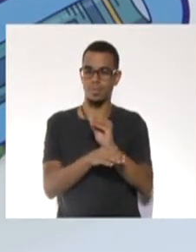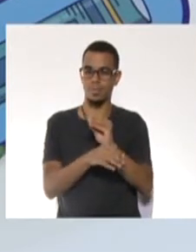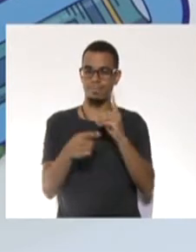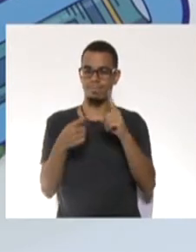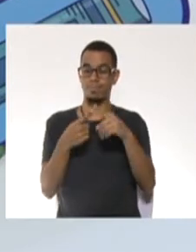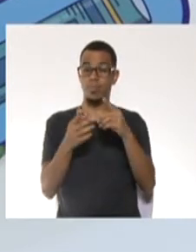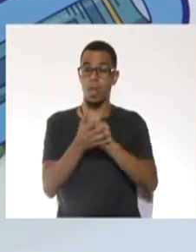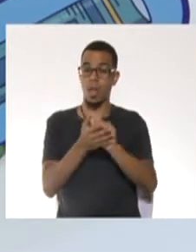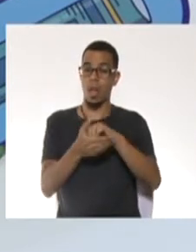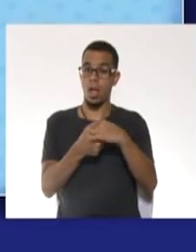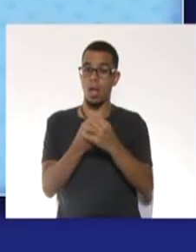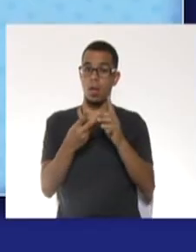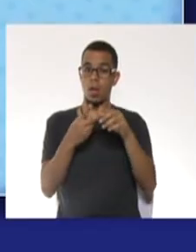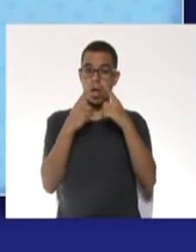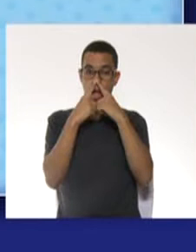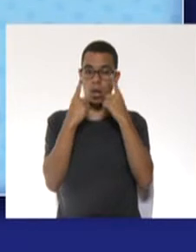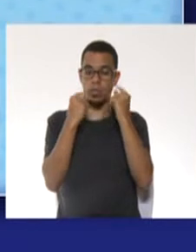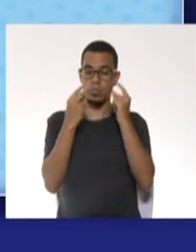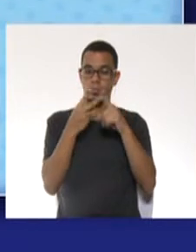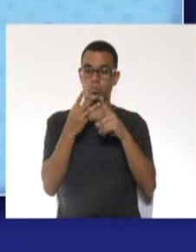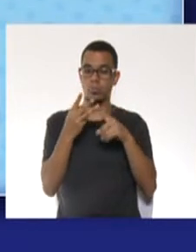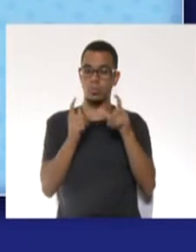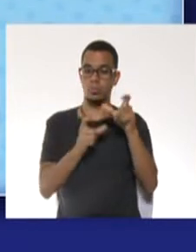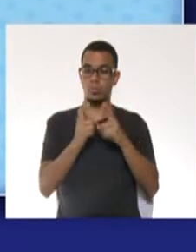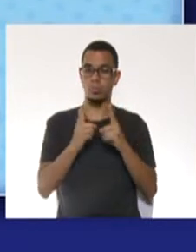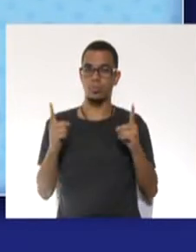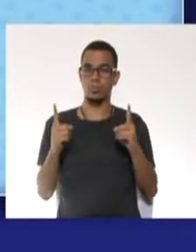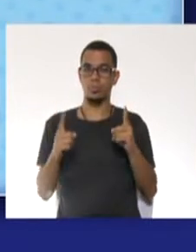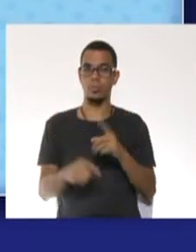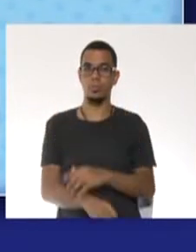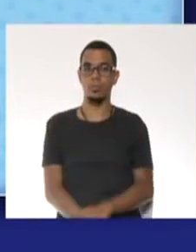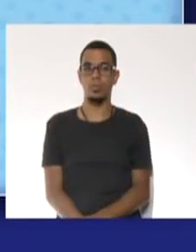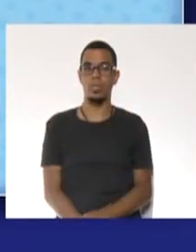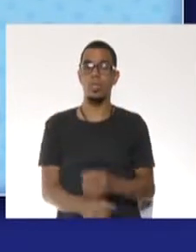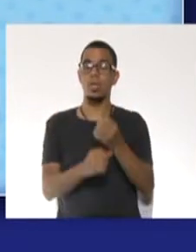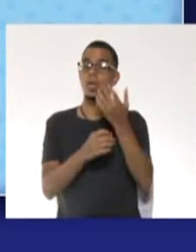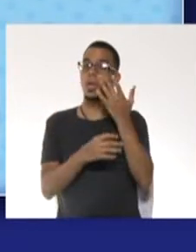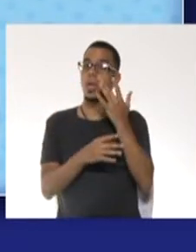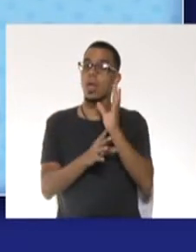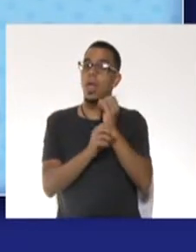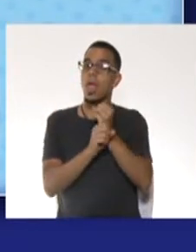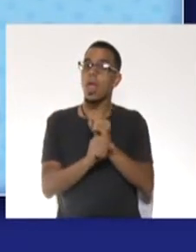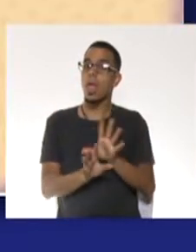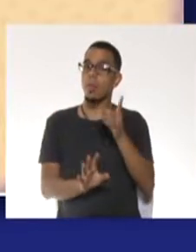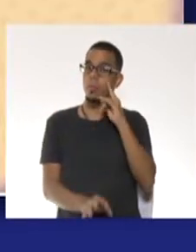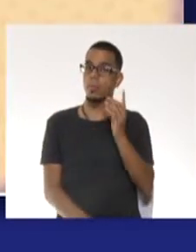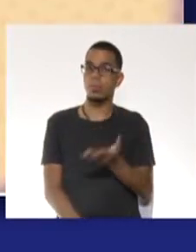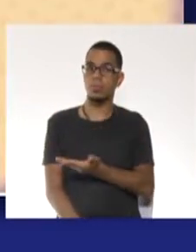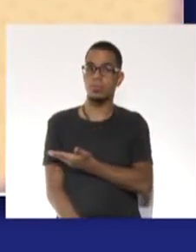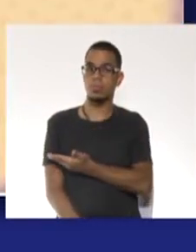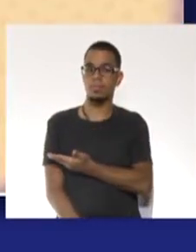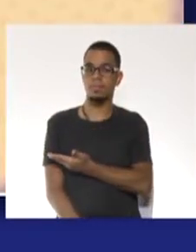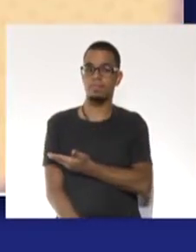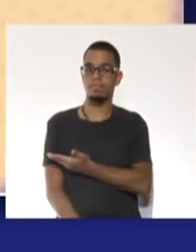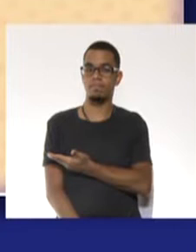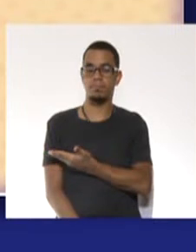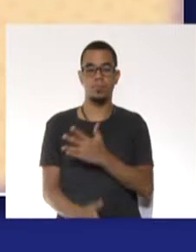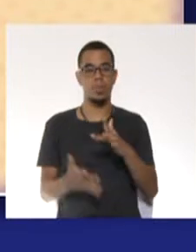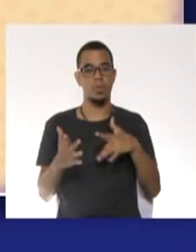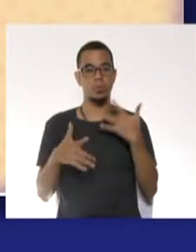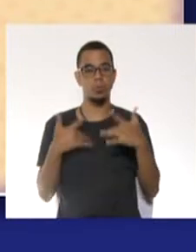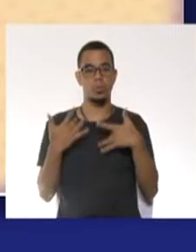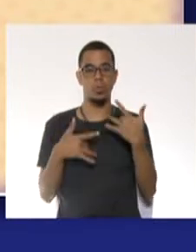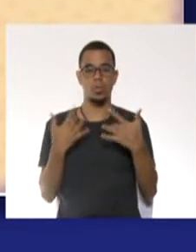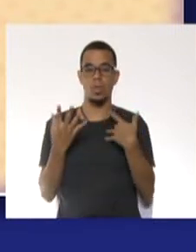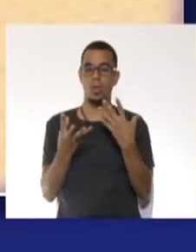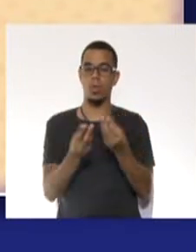¿verdad? El uso del tapabocas, que es muy importante. Y espero que realicen, aquí le voy a proyectar las láminas con las actividades que ustedes van a realizar junto con